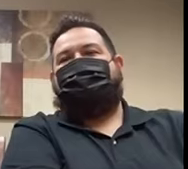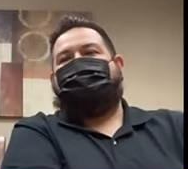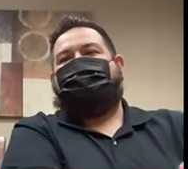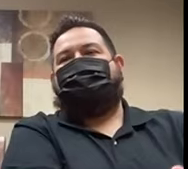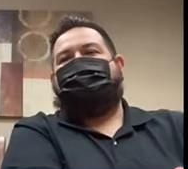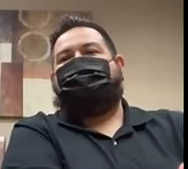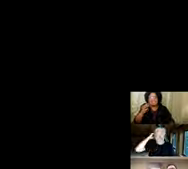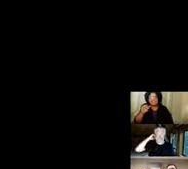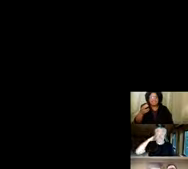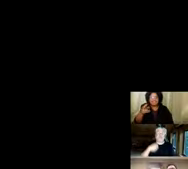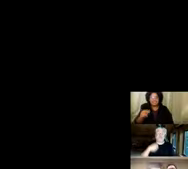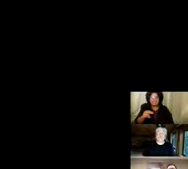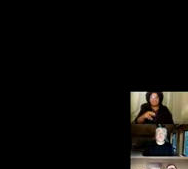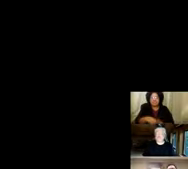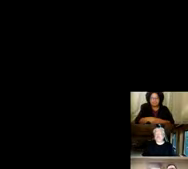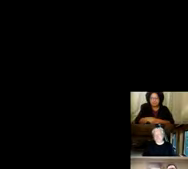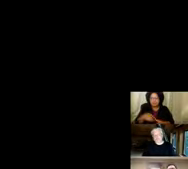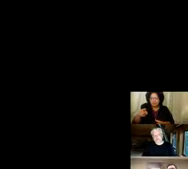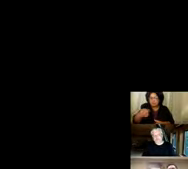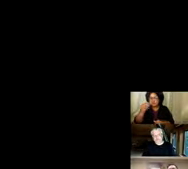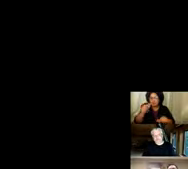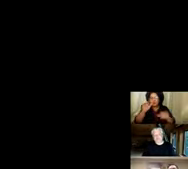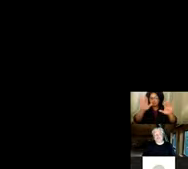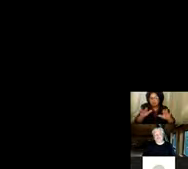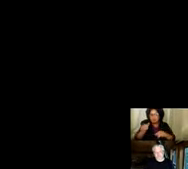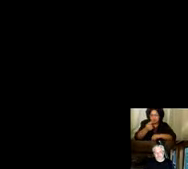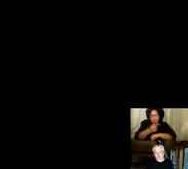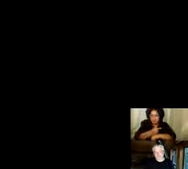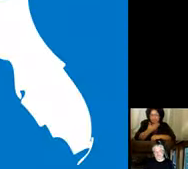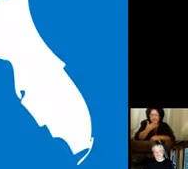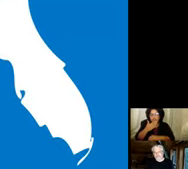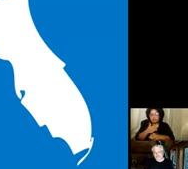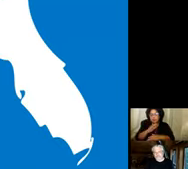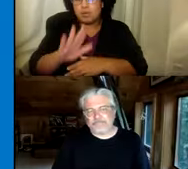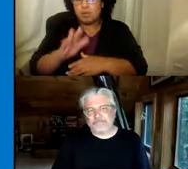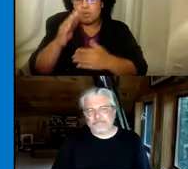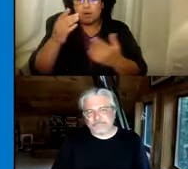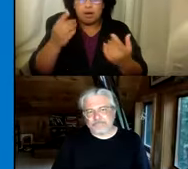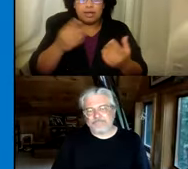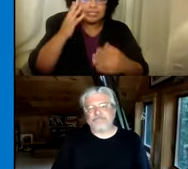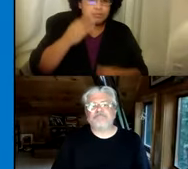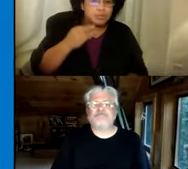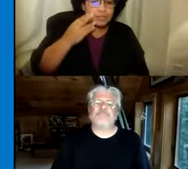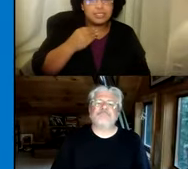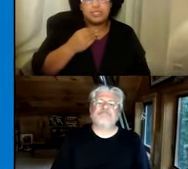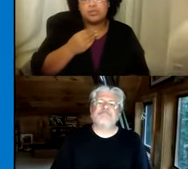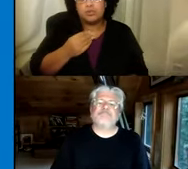Muchísimas gracias. John. Gracias. los panelistas. Excelente trabajo. Día de hoy. Gracias. compartir. Sus